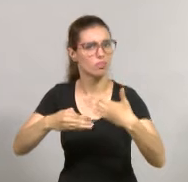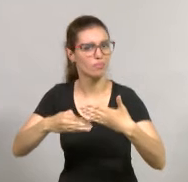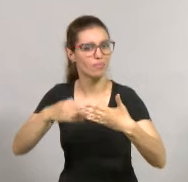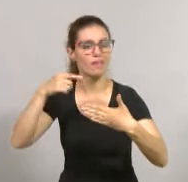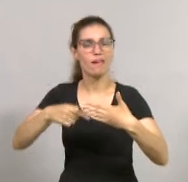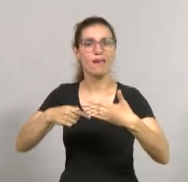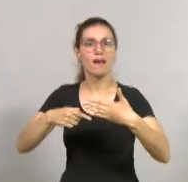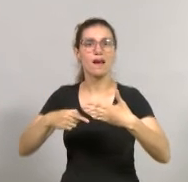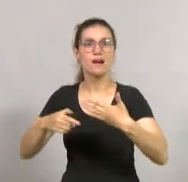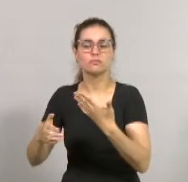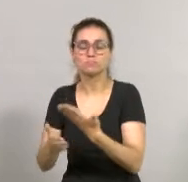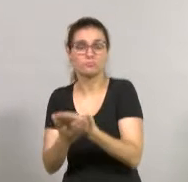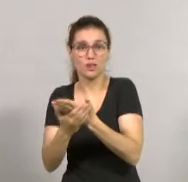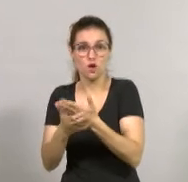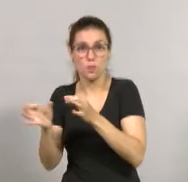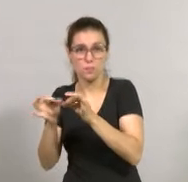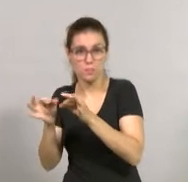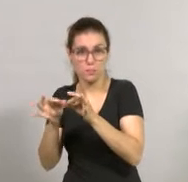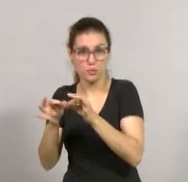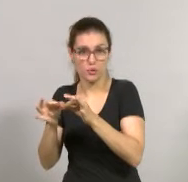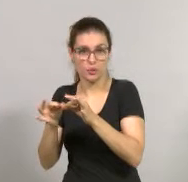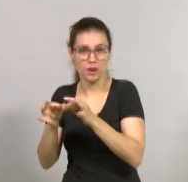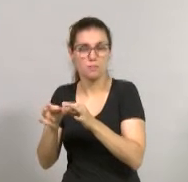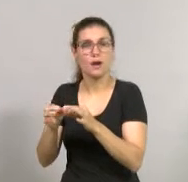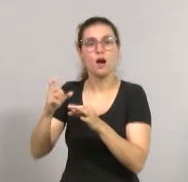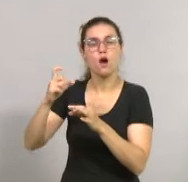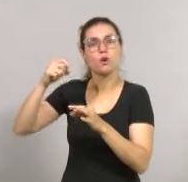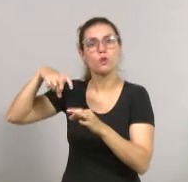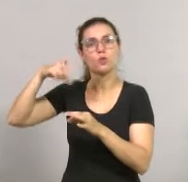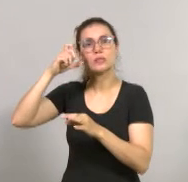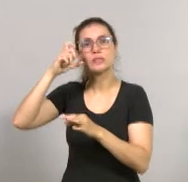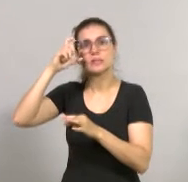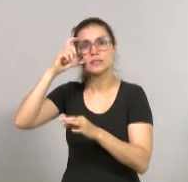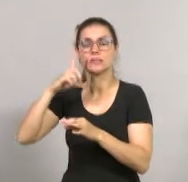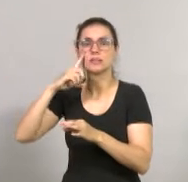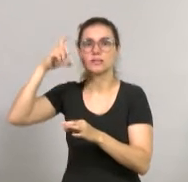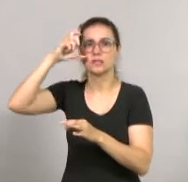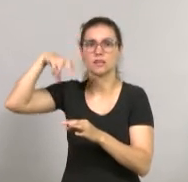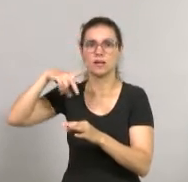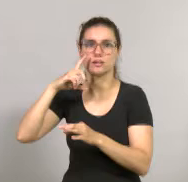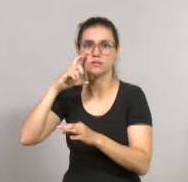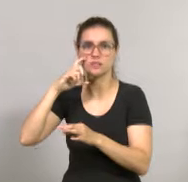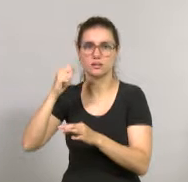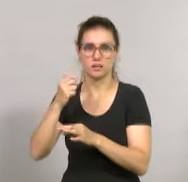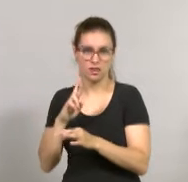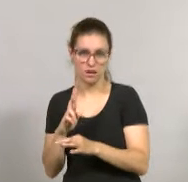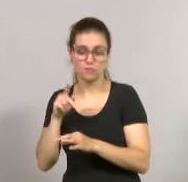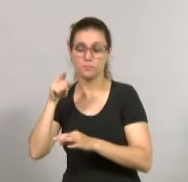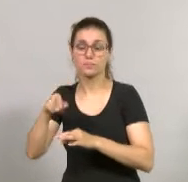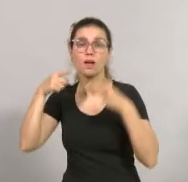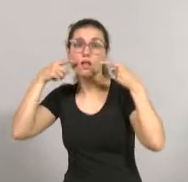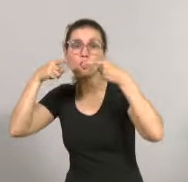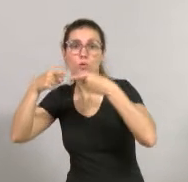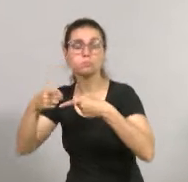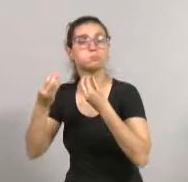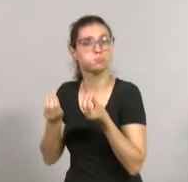del conocimiento, comunicación de las ciencias, Concienciar, con el cual el objetivo justamente es fortalecer